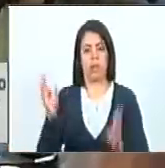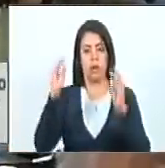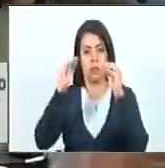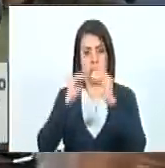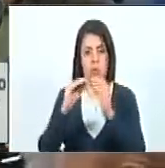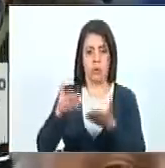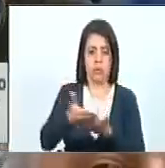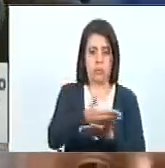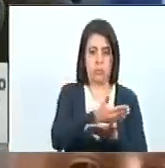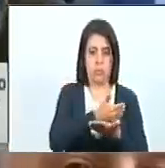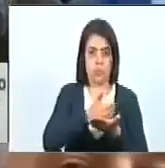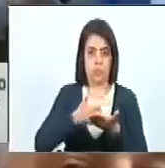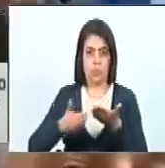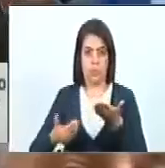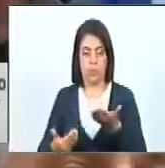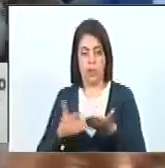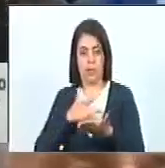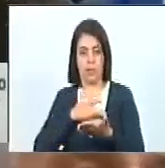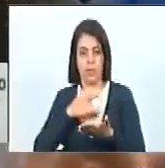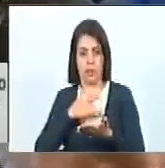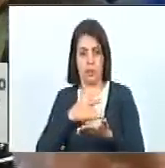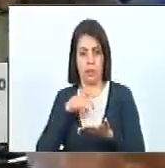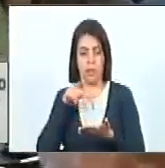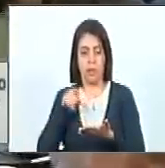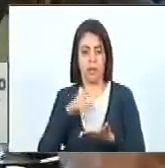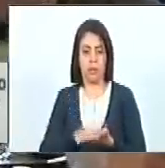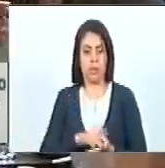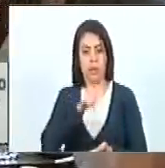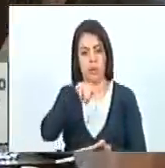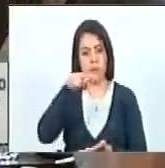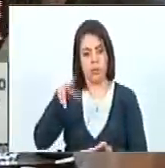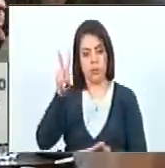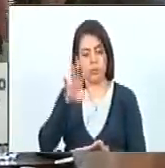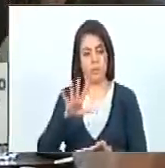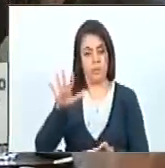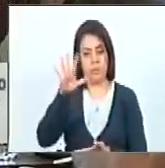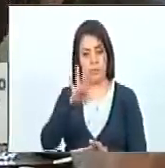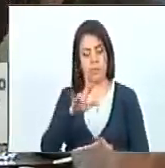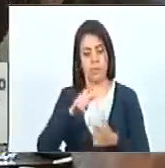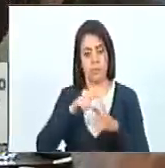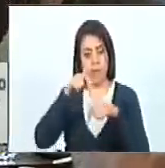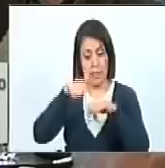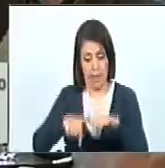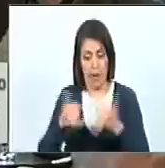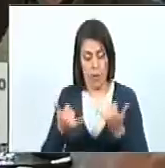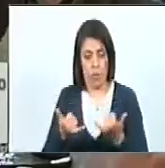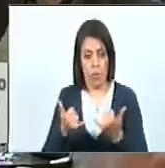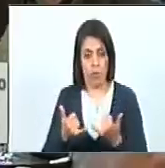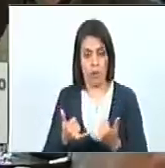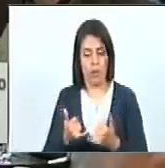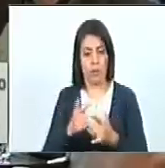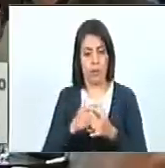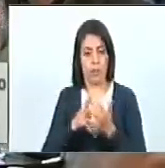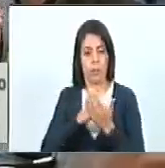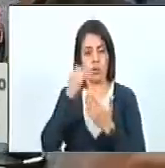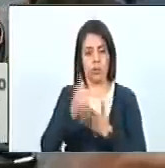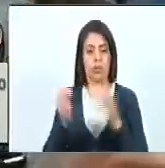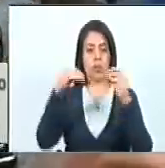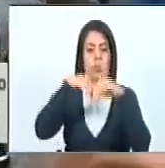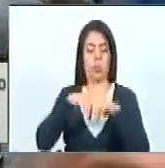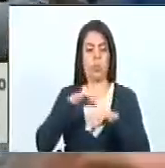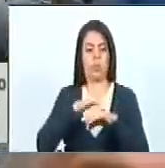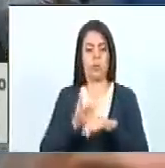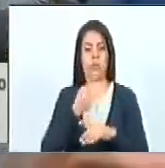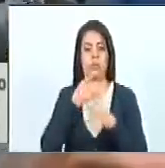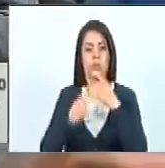recoge el sentir de los venezolanos de este tiempo. Este es un proyecto de acuerdo que